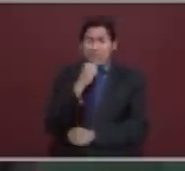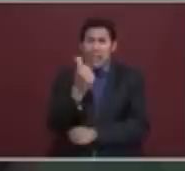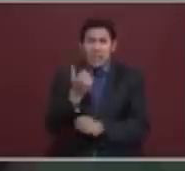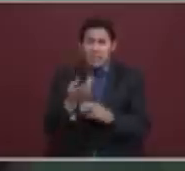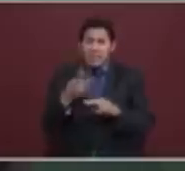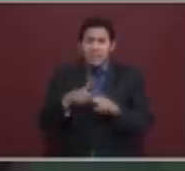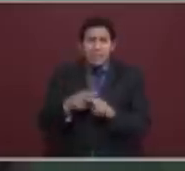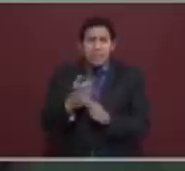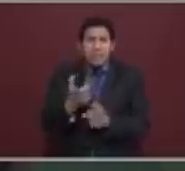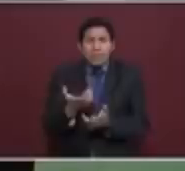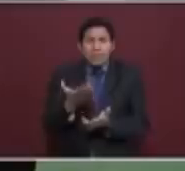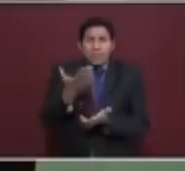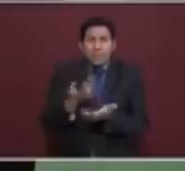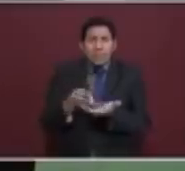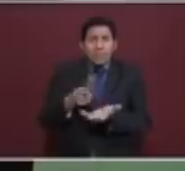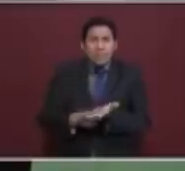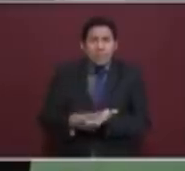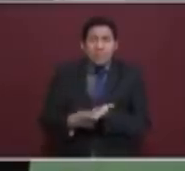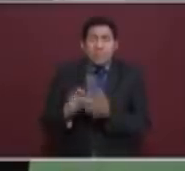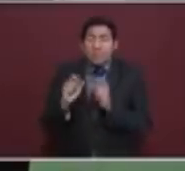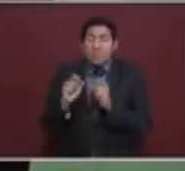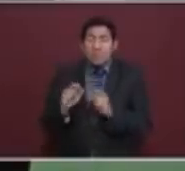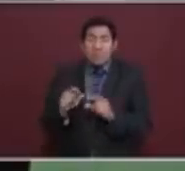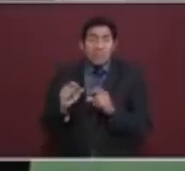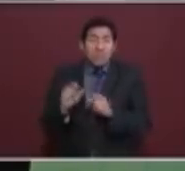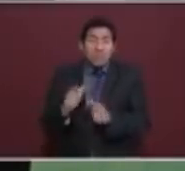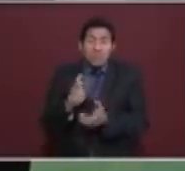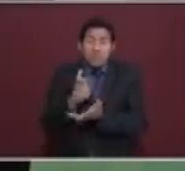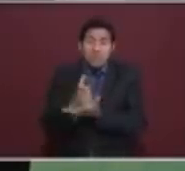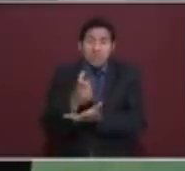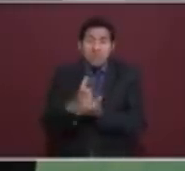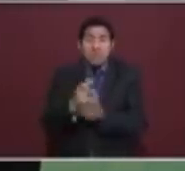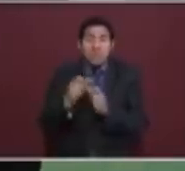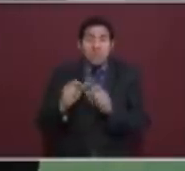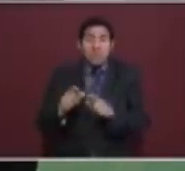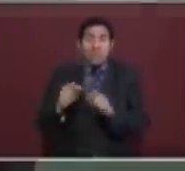que se llevaba con la